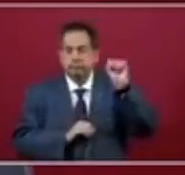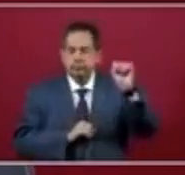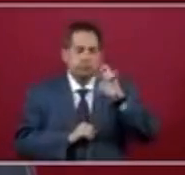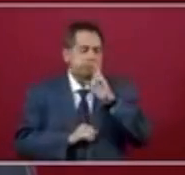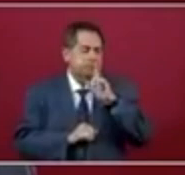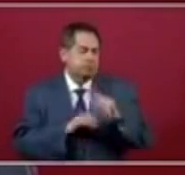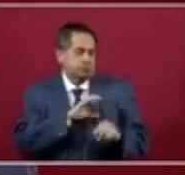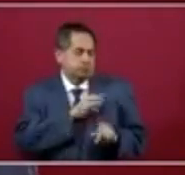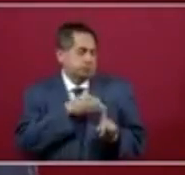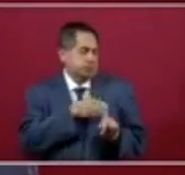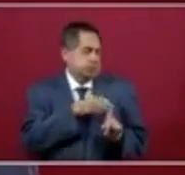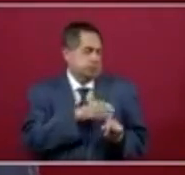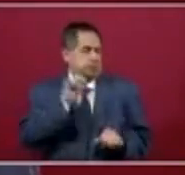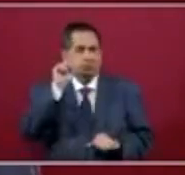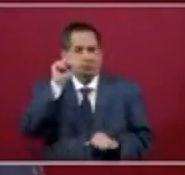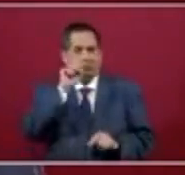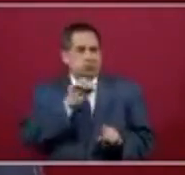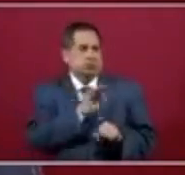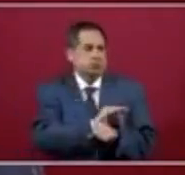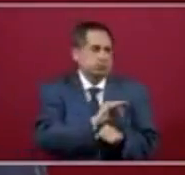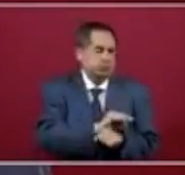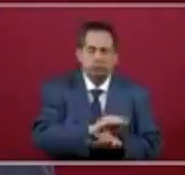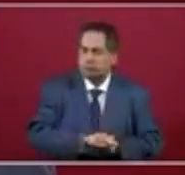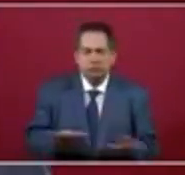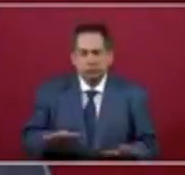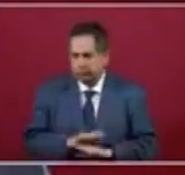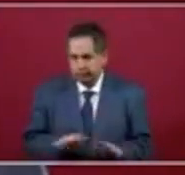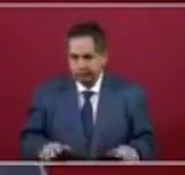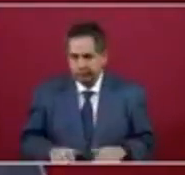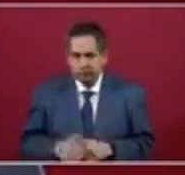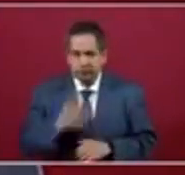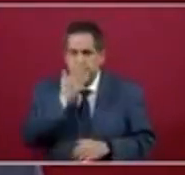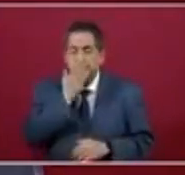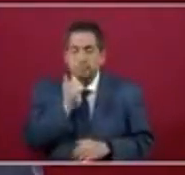preferidos, no tiene dirigentes